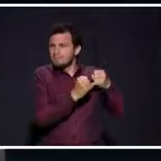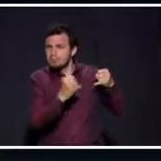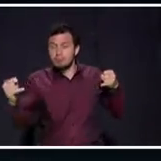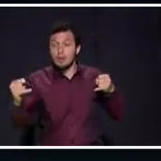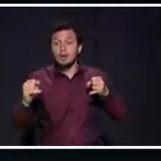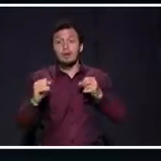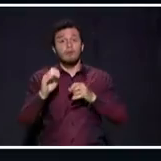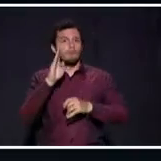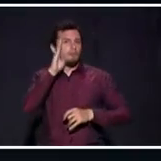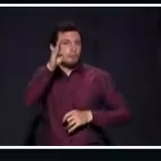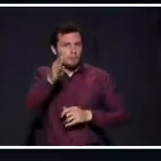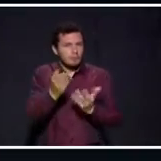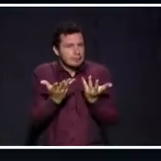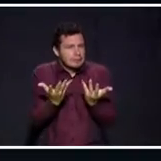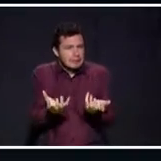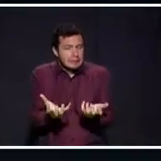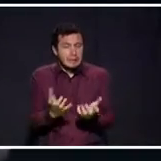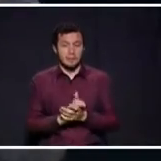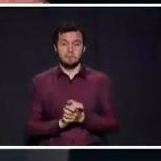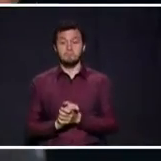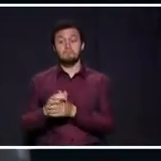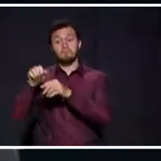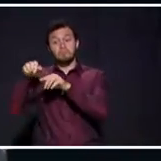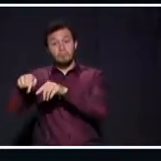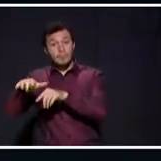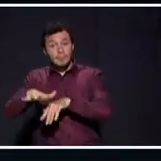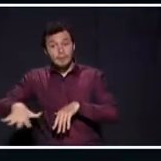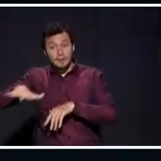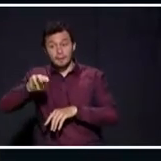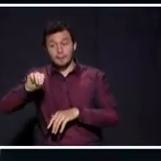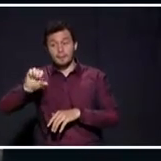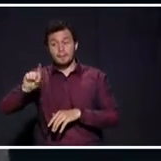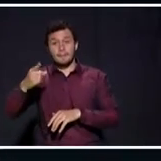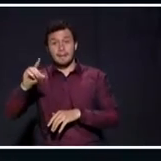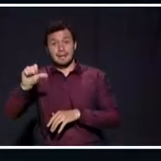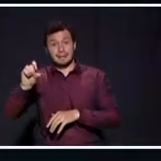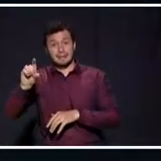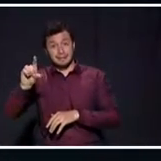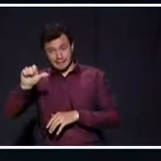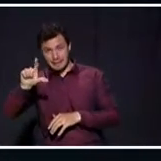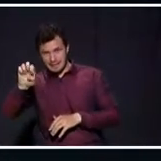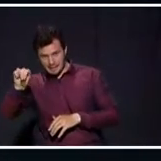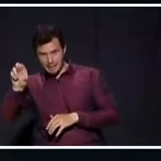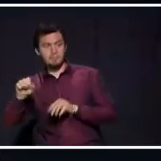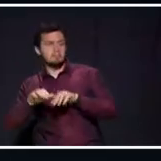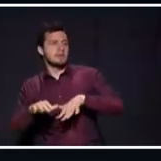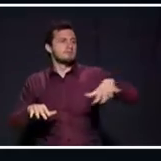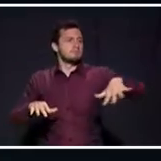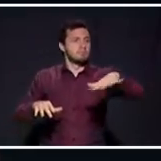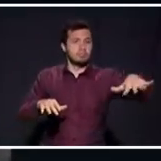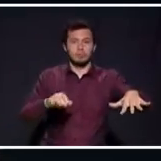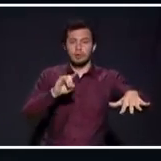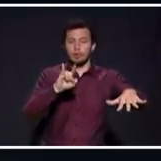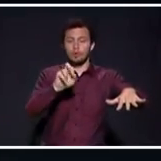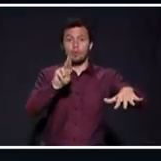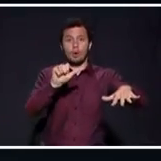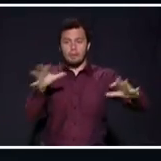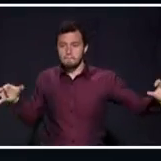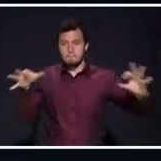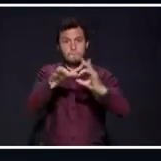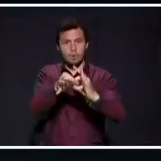la conexión de magdalena medio juraba que por lo menos contratada porque porque es fundamental conectar la